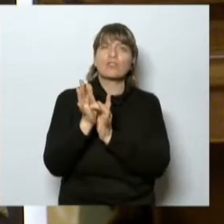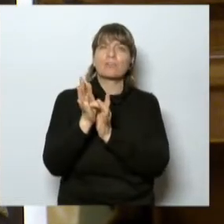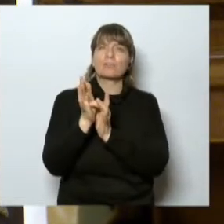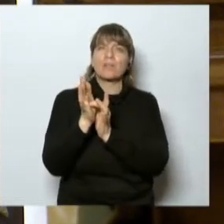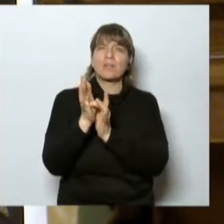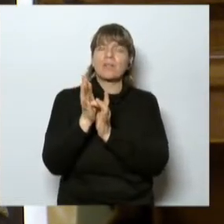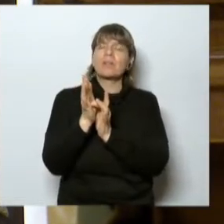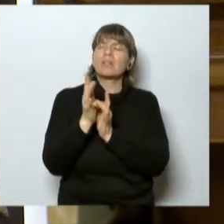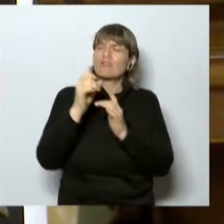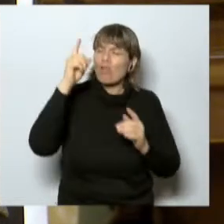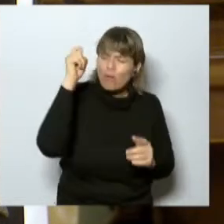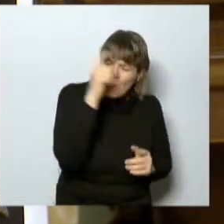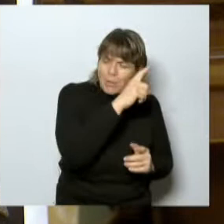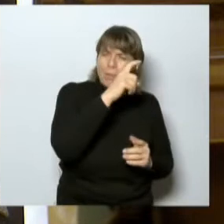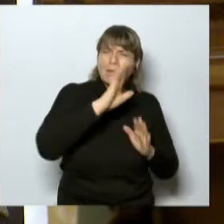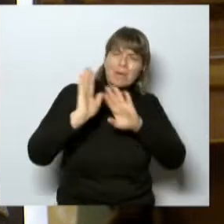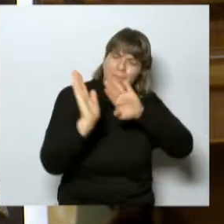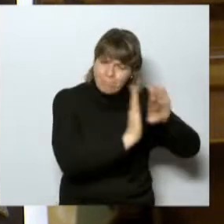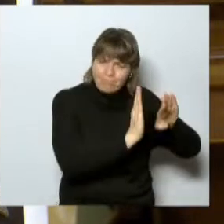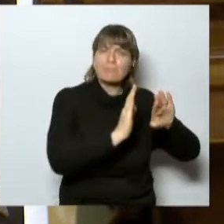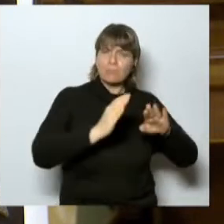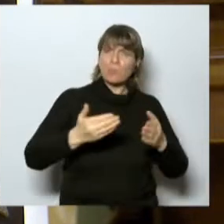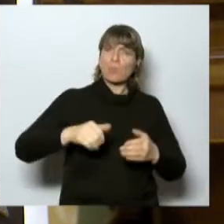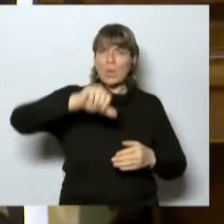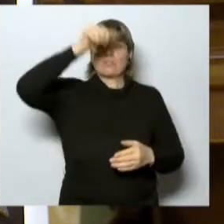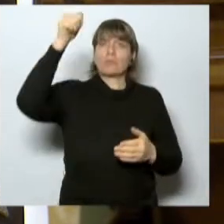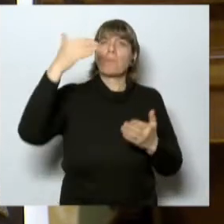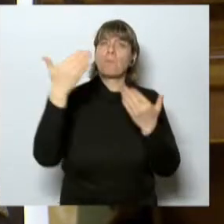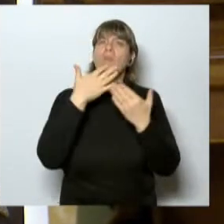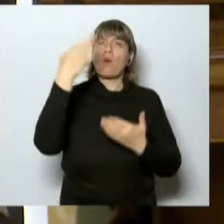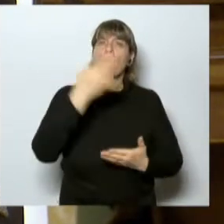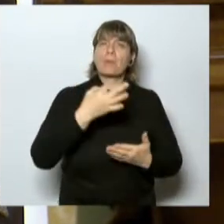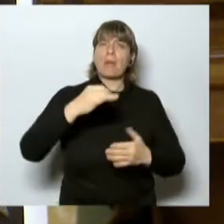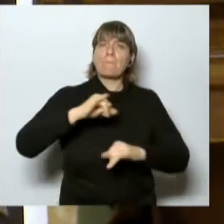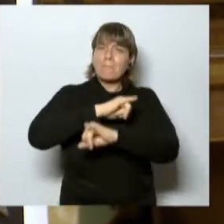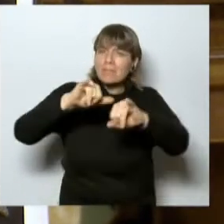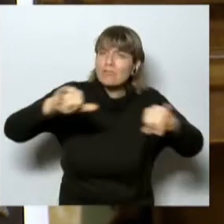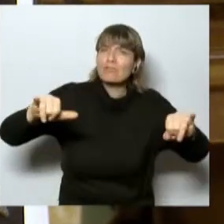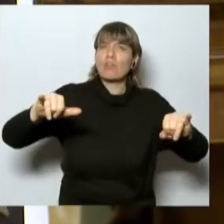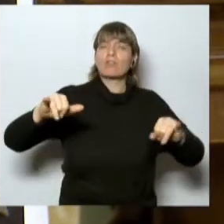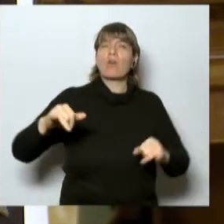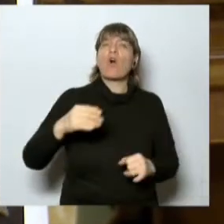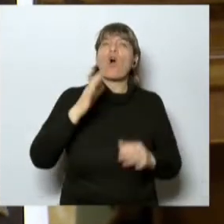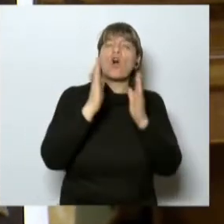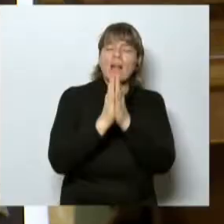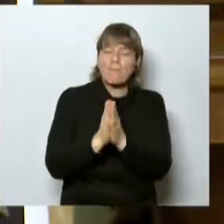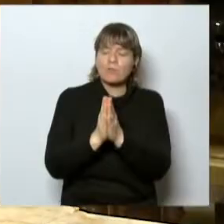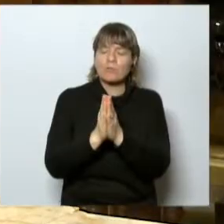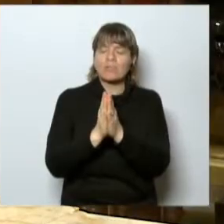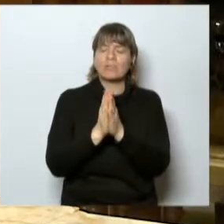superando todos los obstáculos que se le opongan, pueda realizar su misión profética.